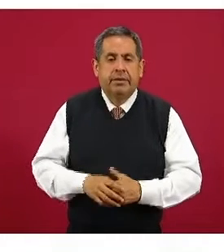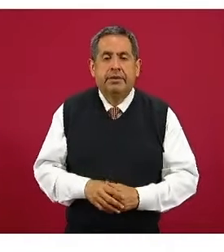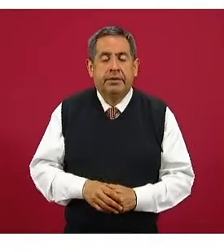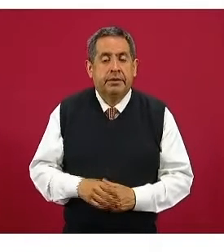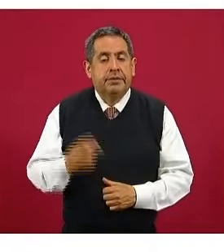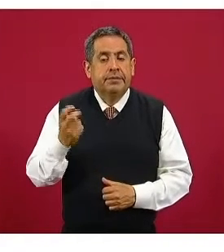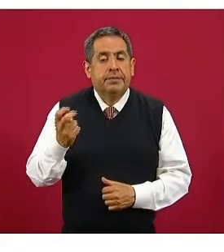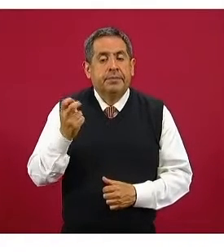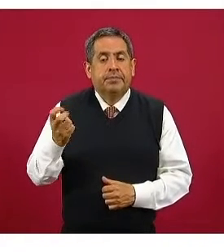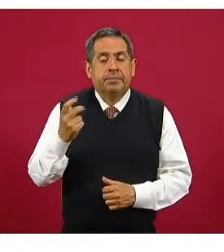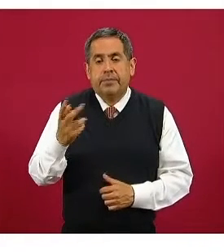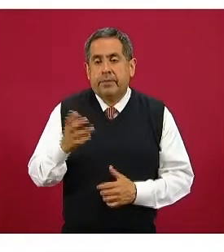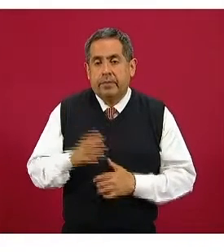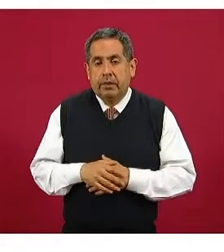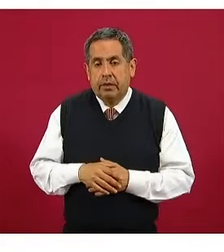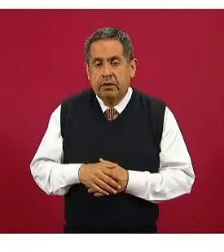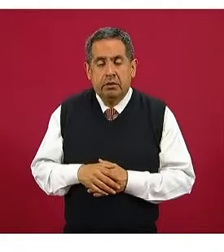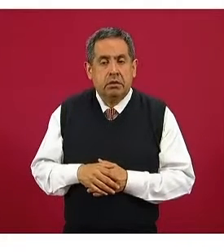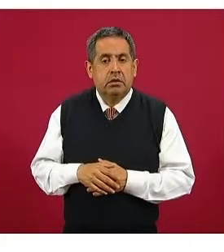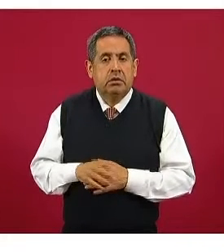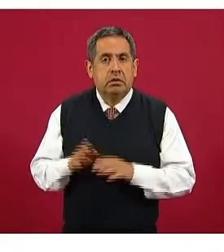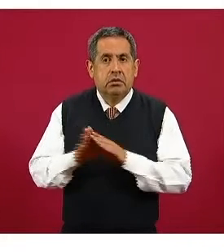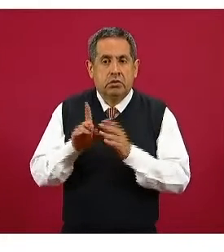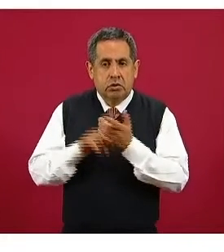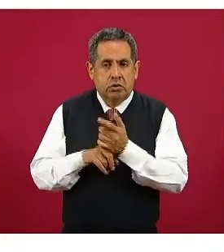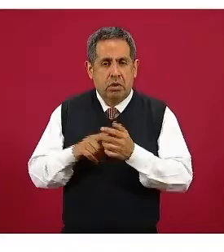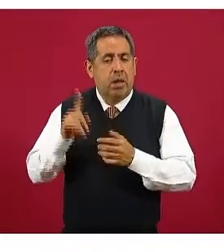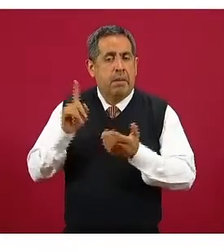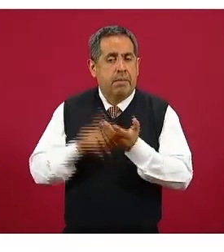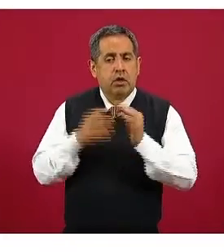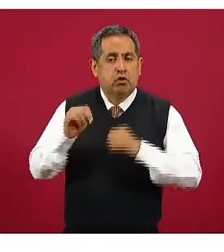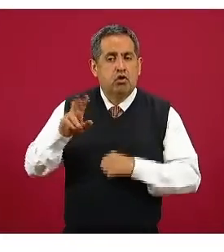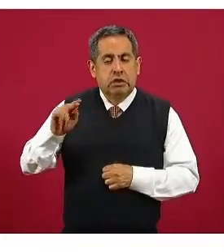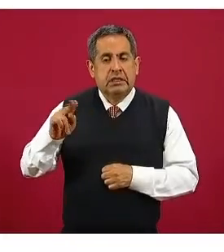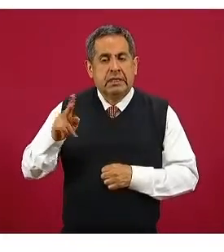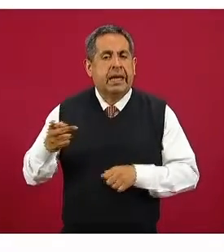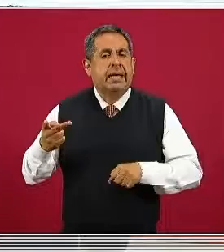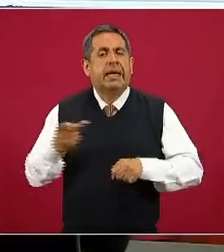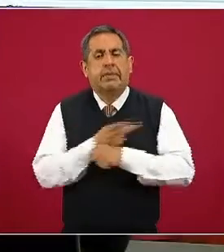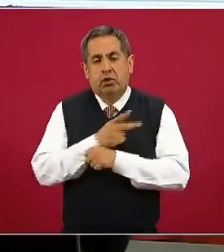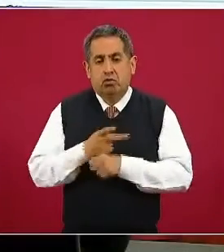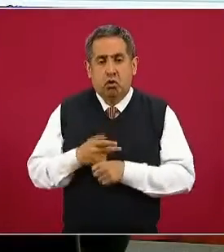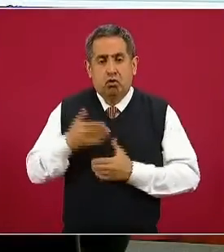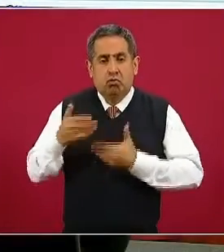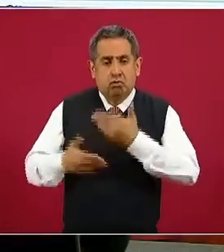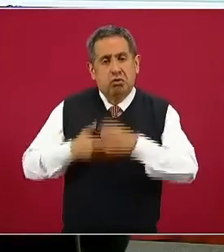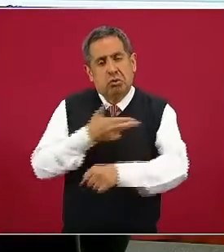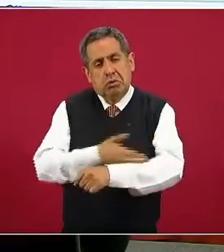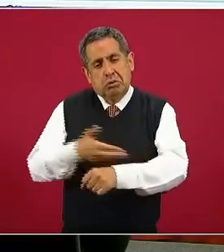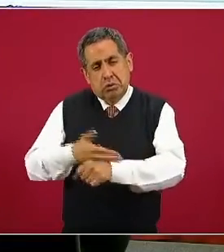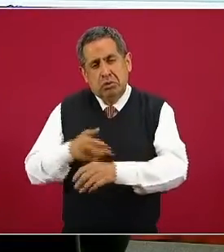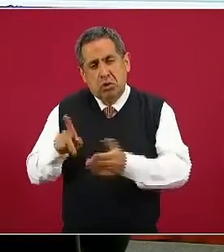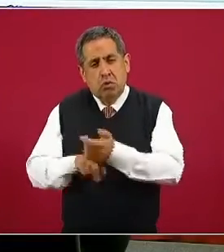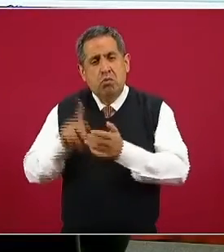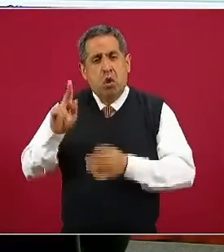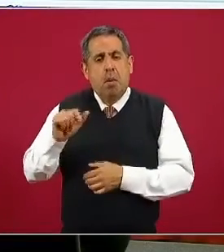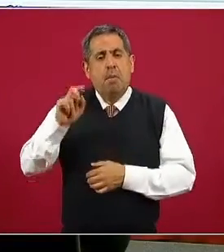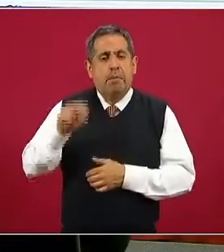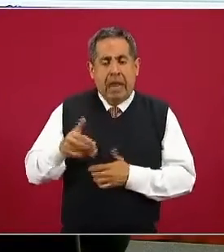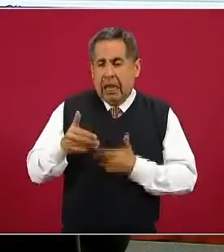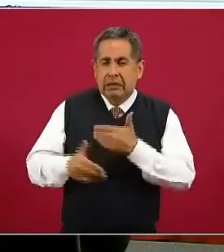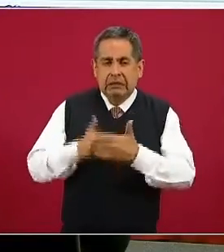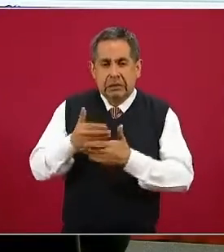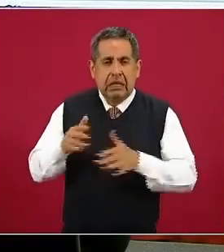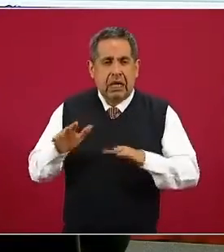Y por eso, y desde las décadas de los 80, se inició todo un programa, todo un plan